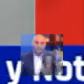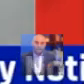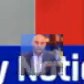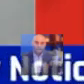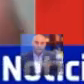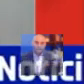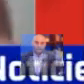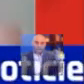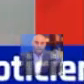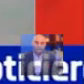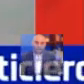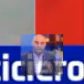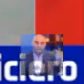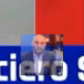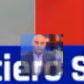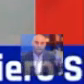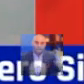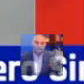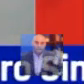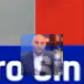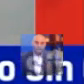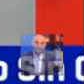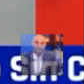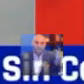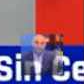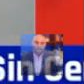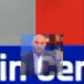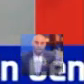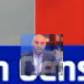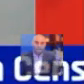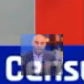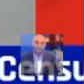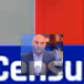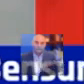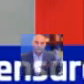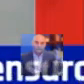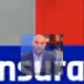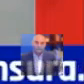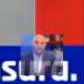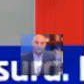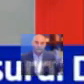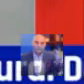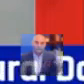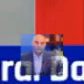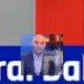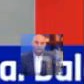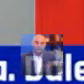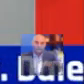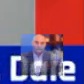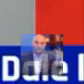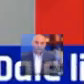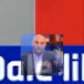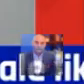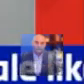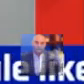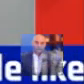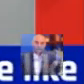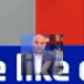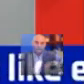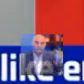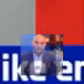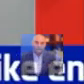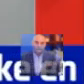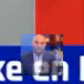mucho gusto. Soy orgulloso de ser mexicano y voy a defender contra lo que ellos quieren a este